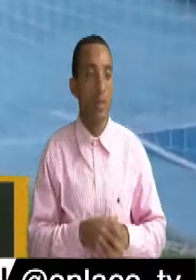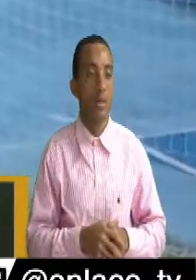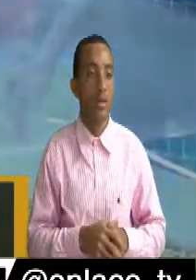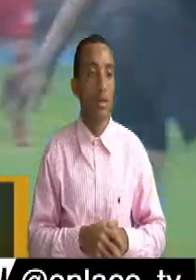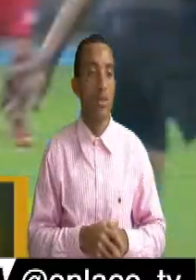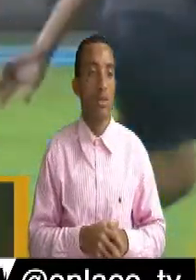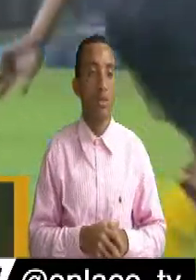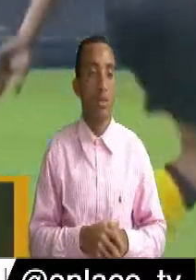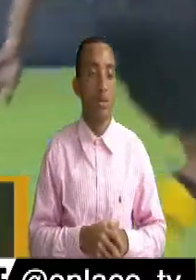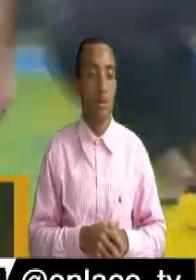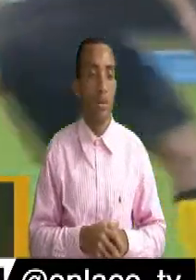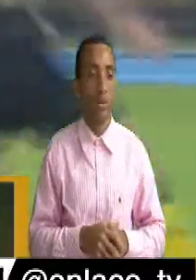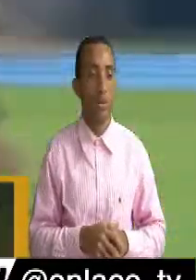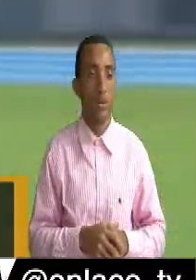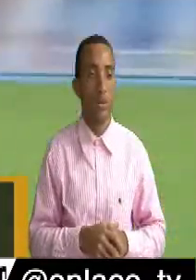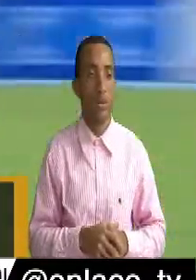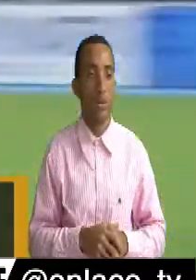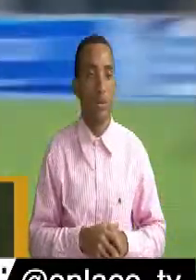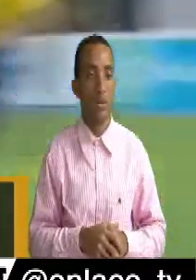arriba, supieron